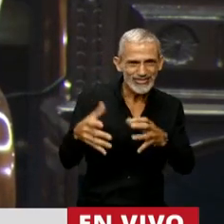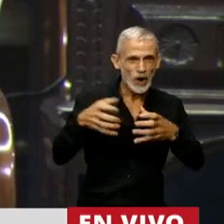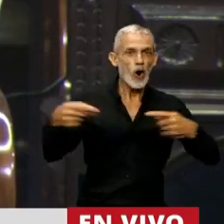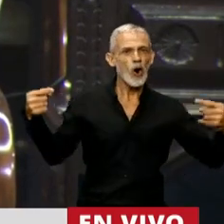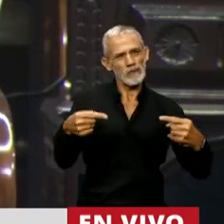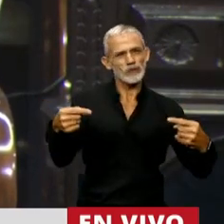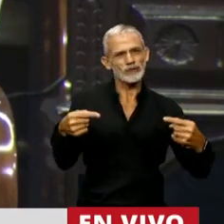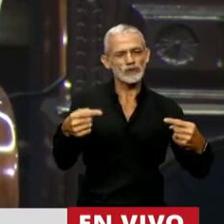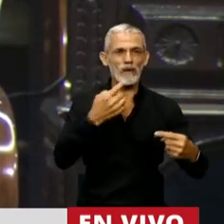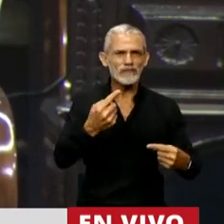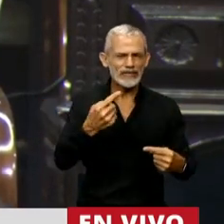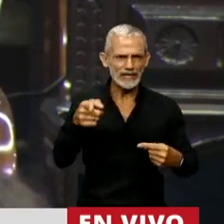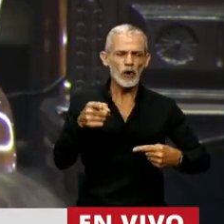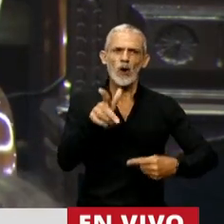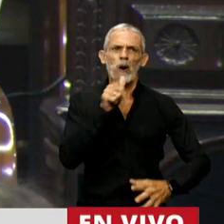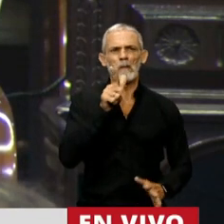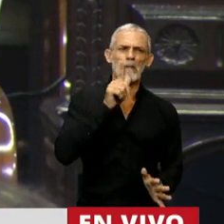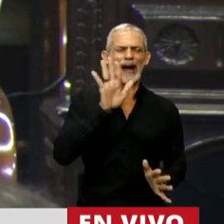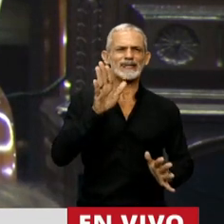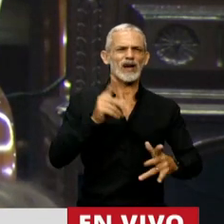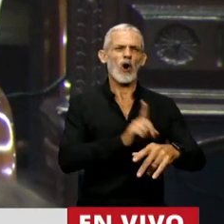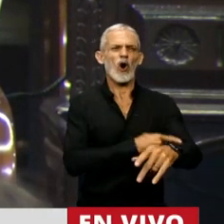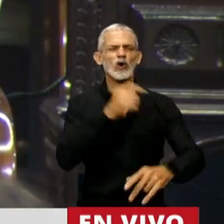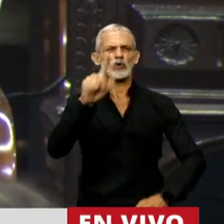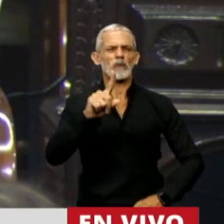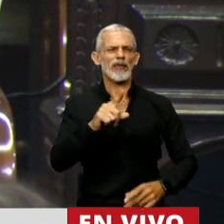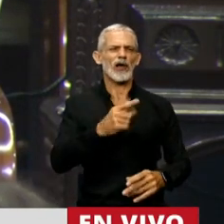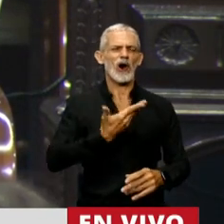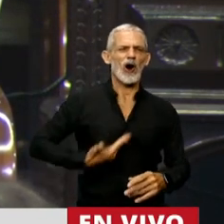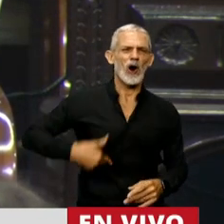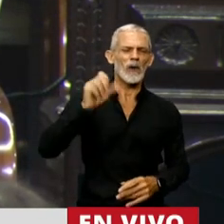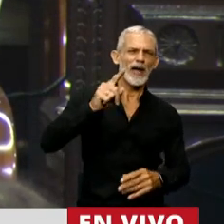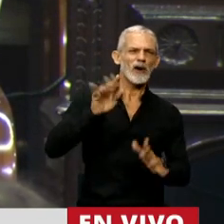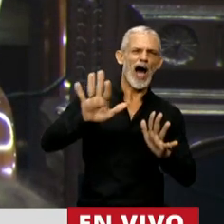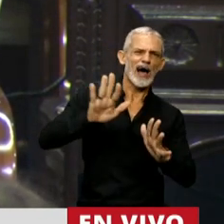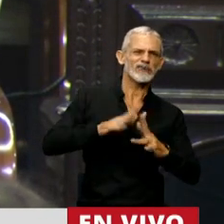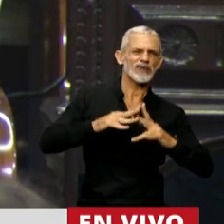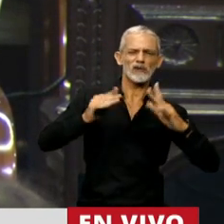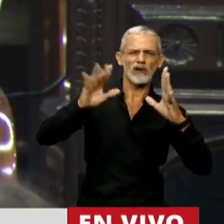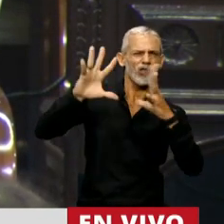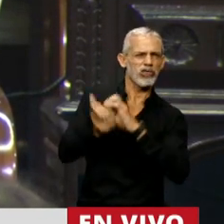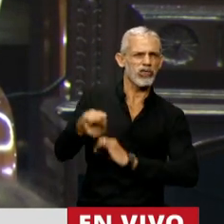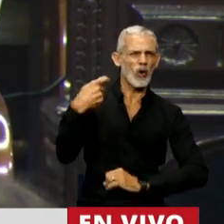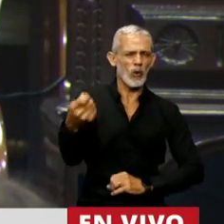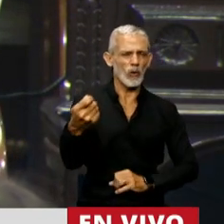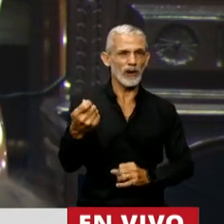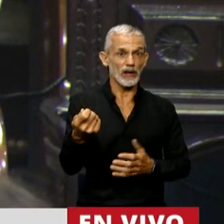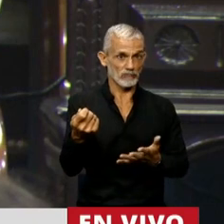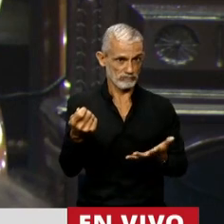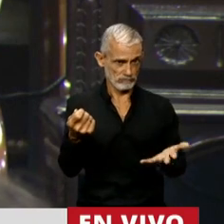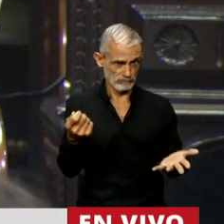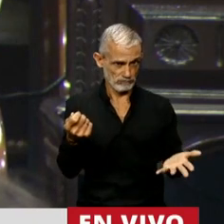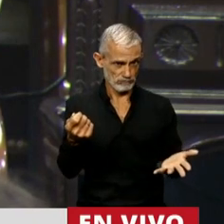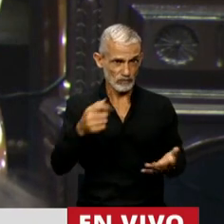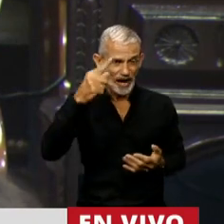oposición. Dijo, parece que es una costumbre de los gobiernos neoliberales agarrársela con los jubilados. Bueno, entonces